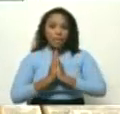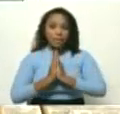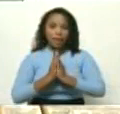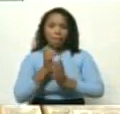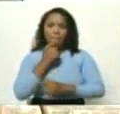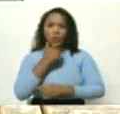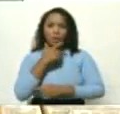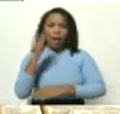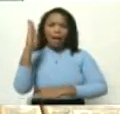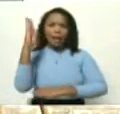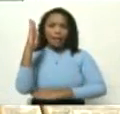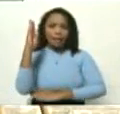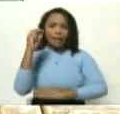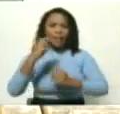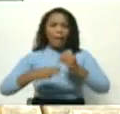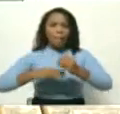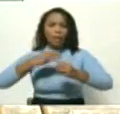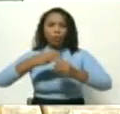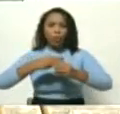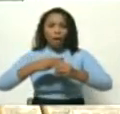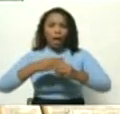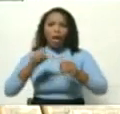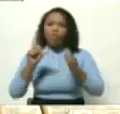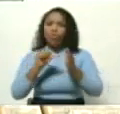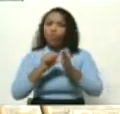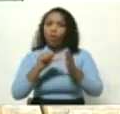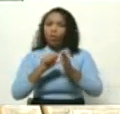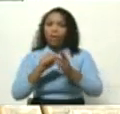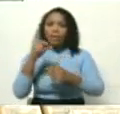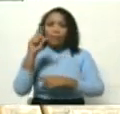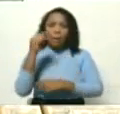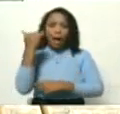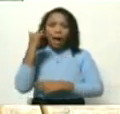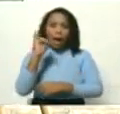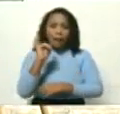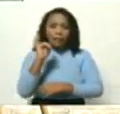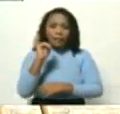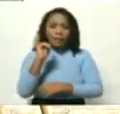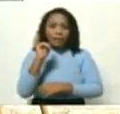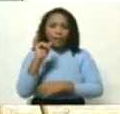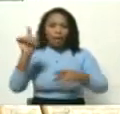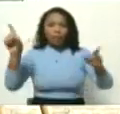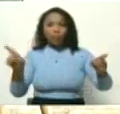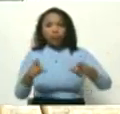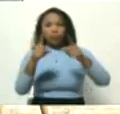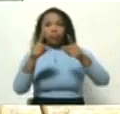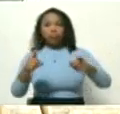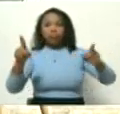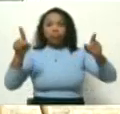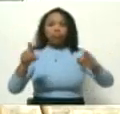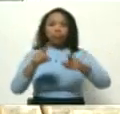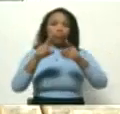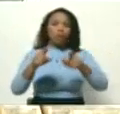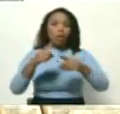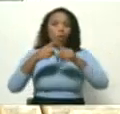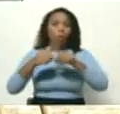la Iglesia de la Pastora, donde estarán también la Orquesta Sinfónica y